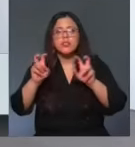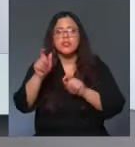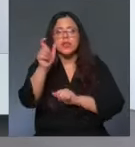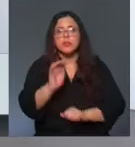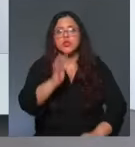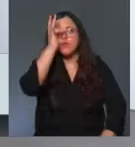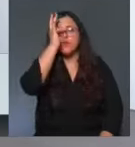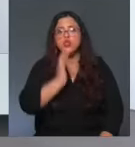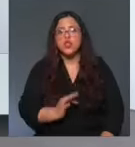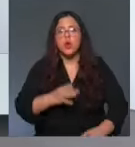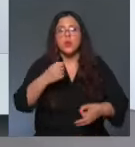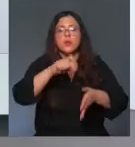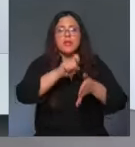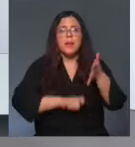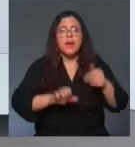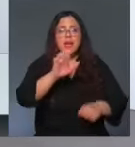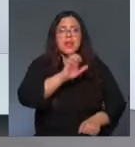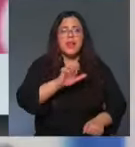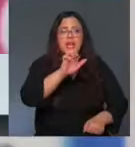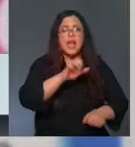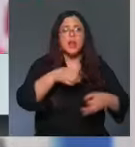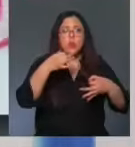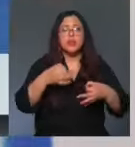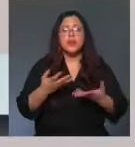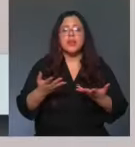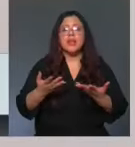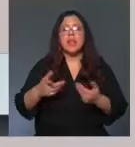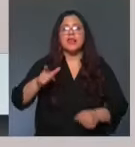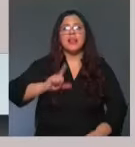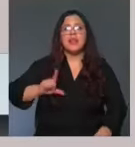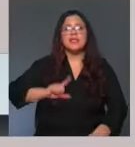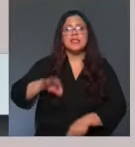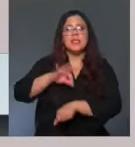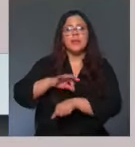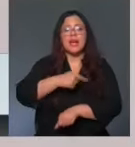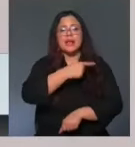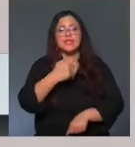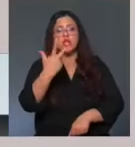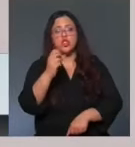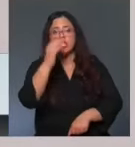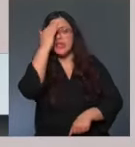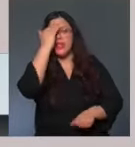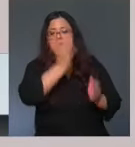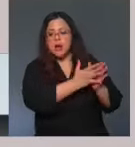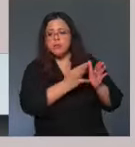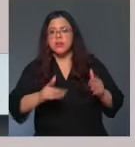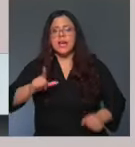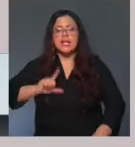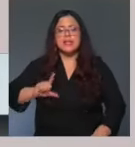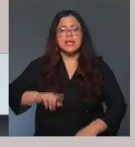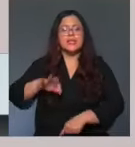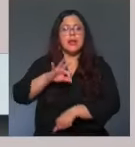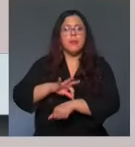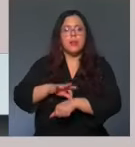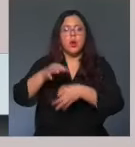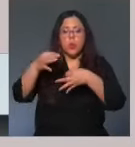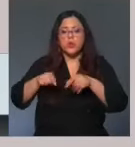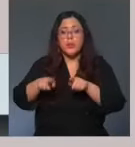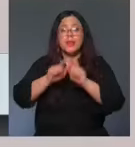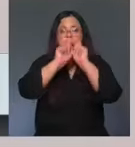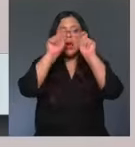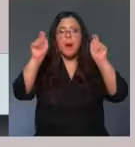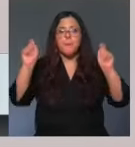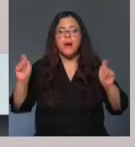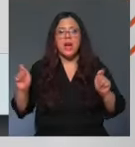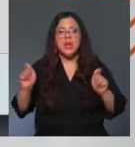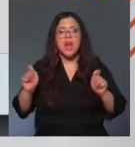cuestión desde enero está presentando licencias médicas. 180 días de licencia médica, tiempo en que habría hecho campaña. Antes, eso